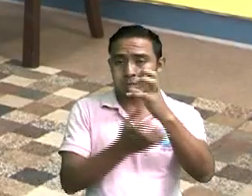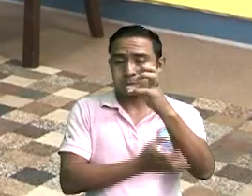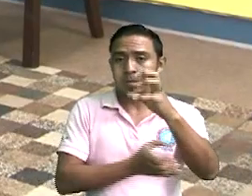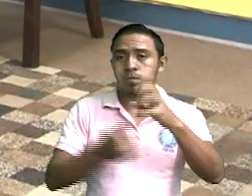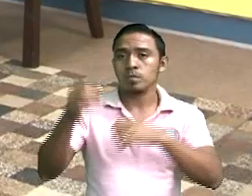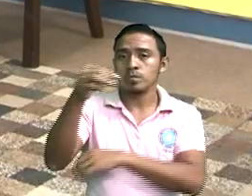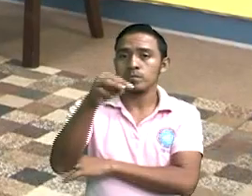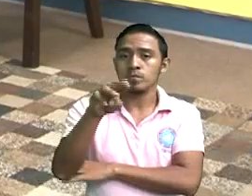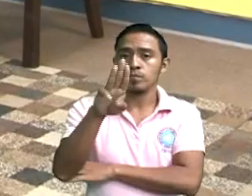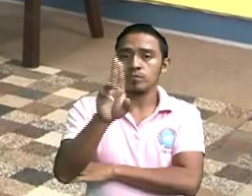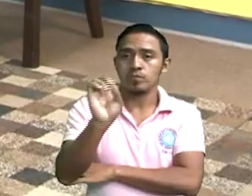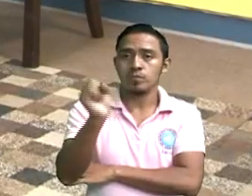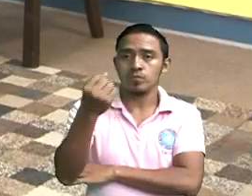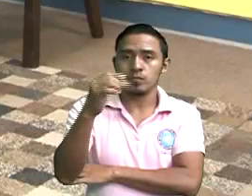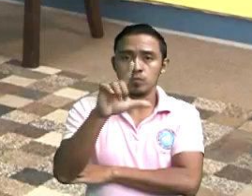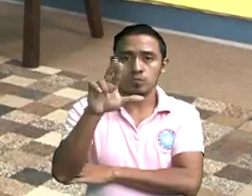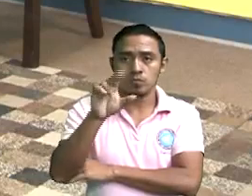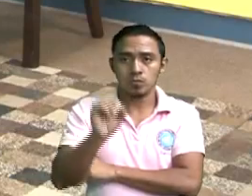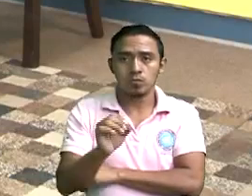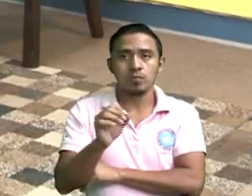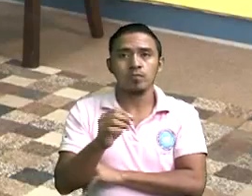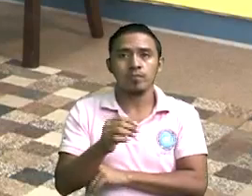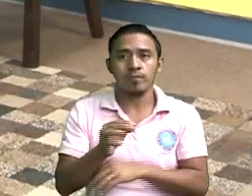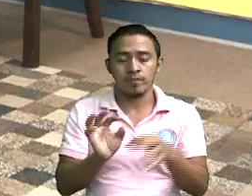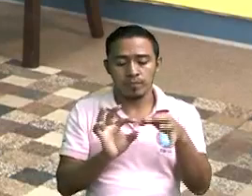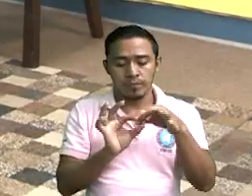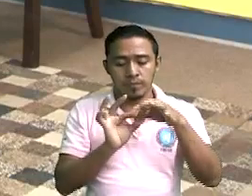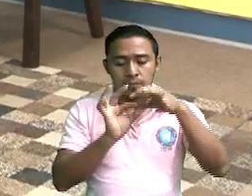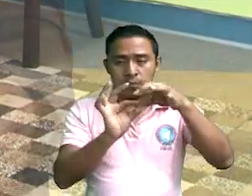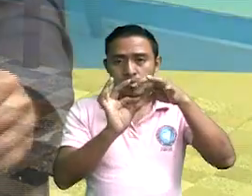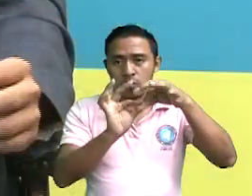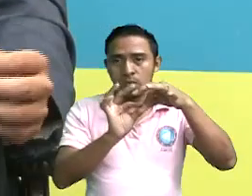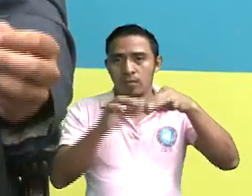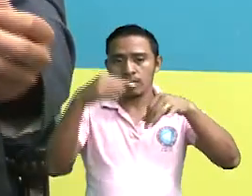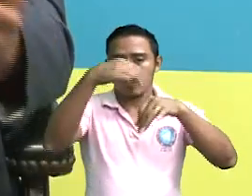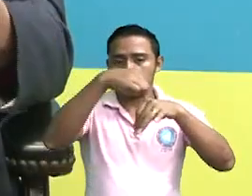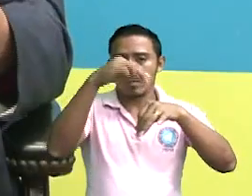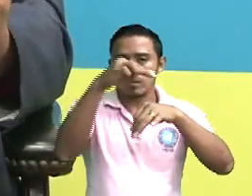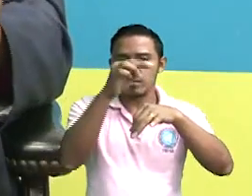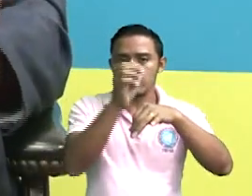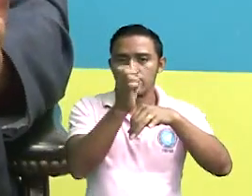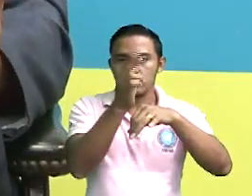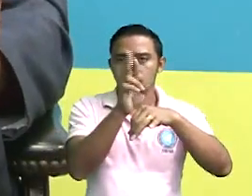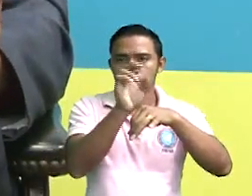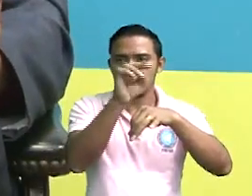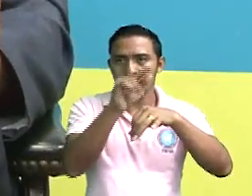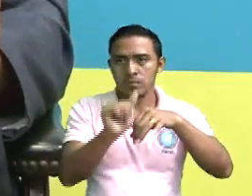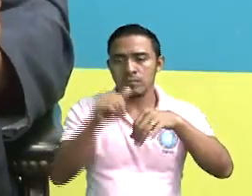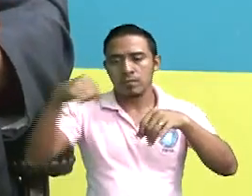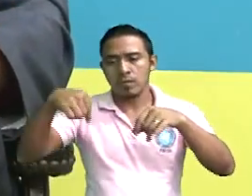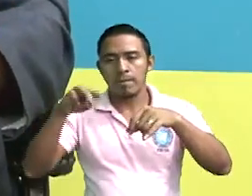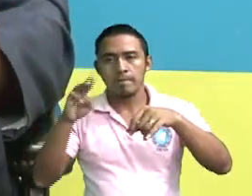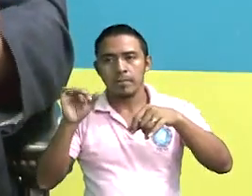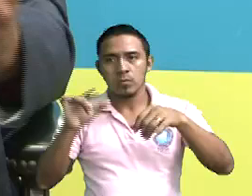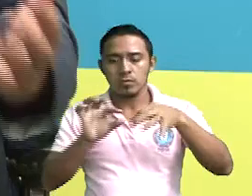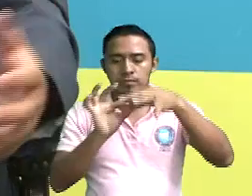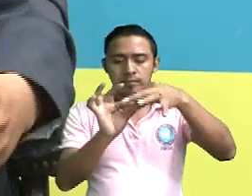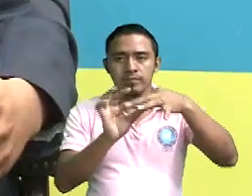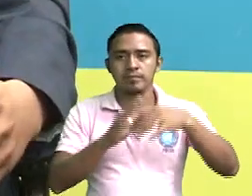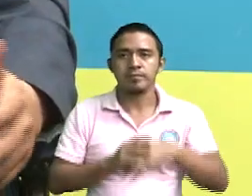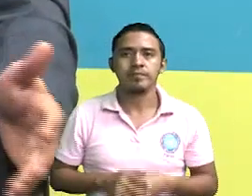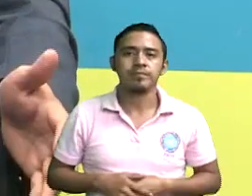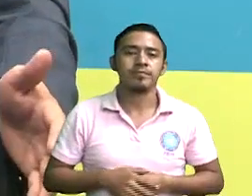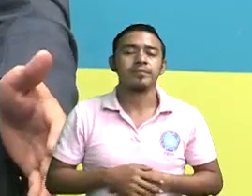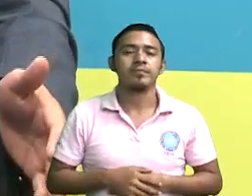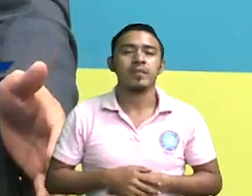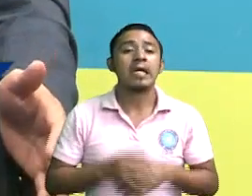a diferencia de los trastornos propiamente de la unión neuromuscular, el síntoma siempre es debilidad, pero esta debilidad no